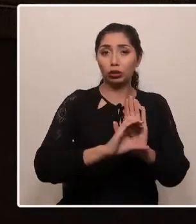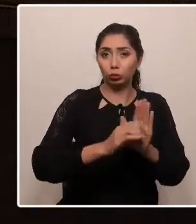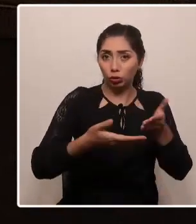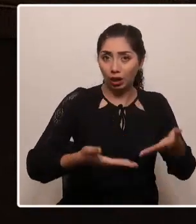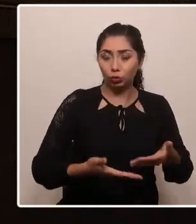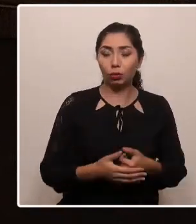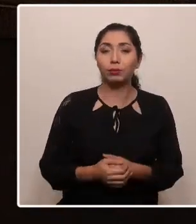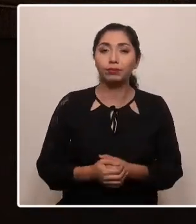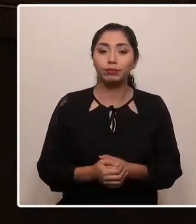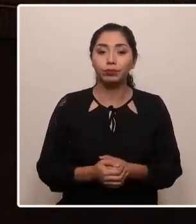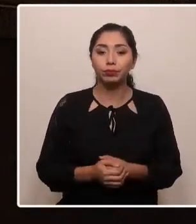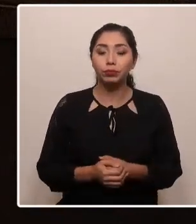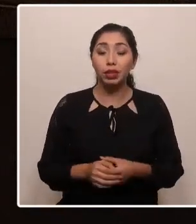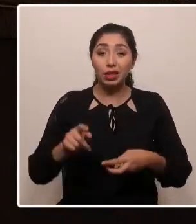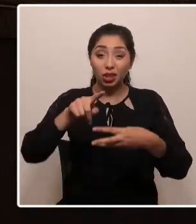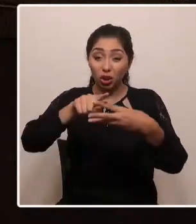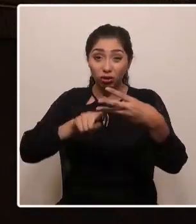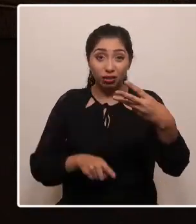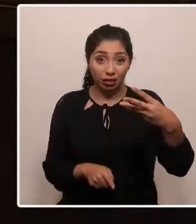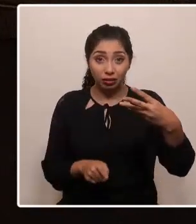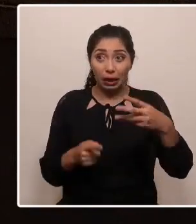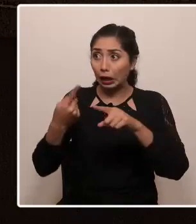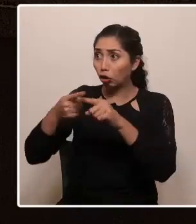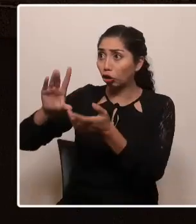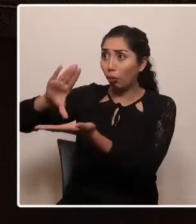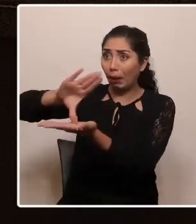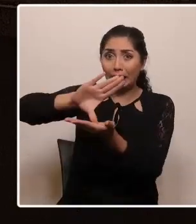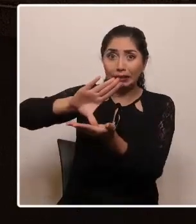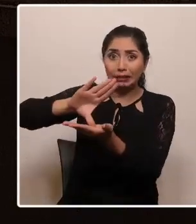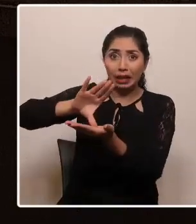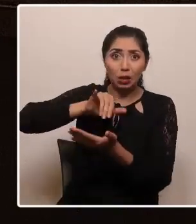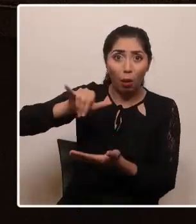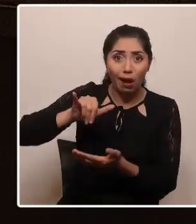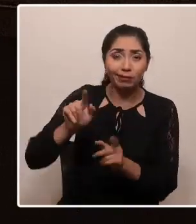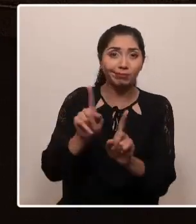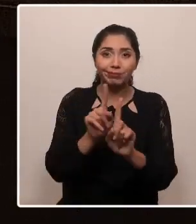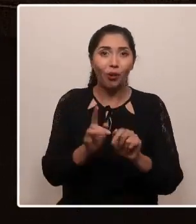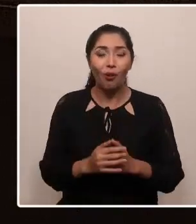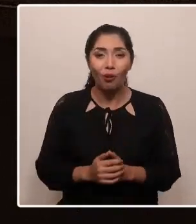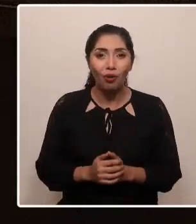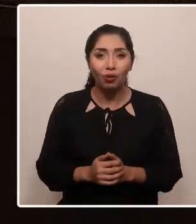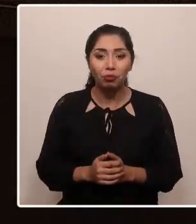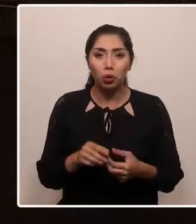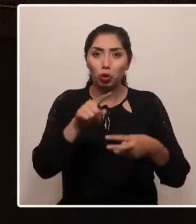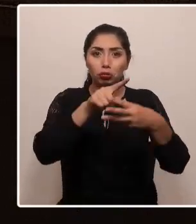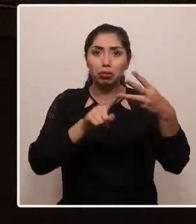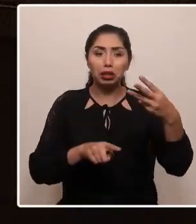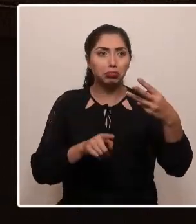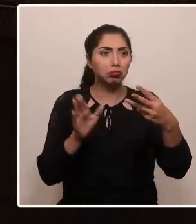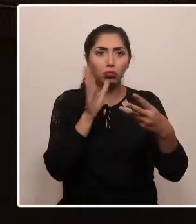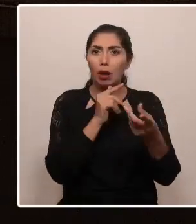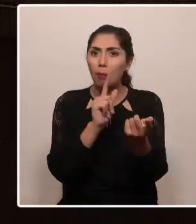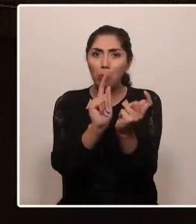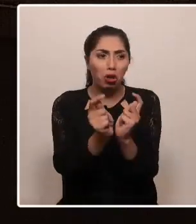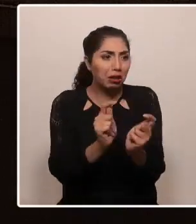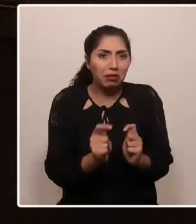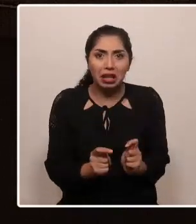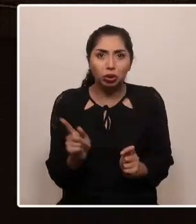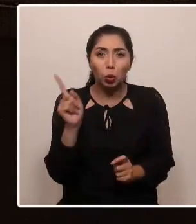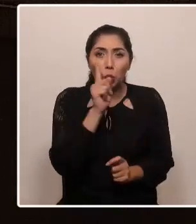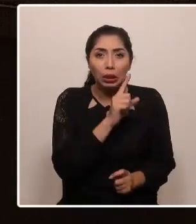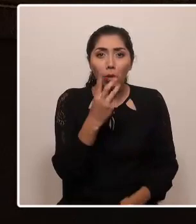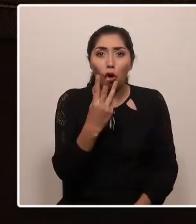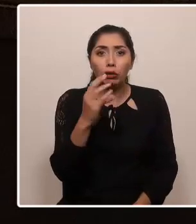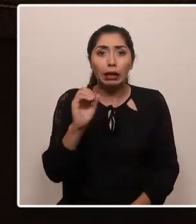estos tres pilares ha sido implementado en otro país del mundo. Ninguno de estos tres pilares ha sido modificado en lo esencial en estos últimos 30